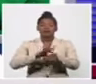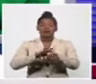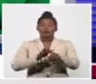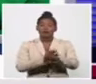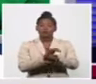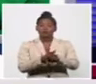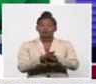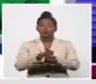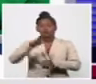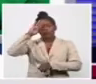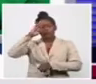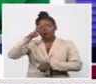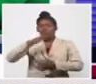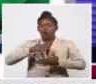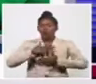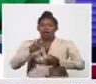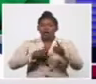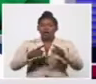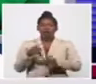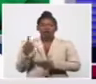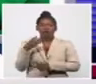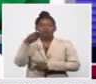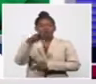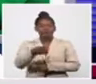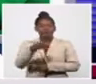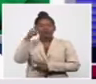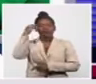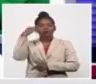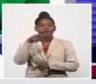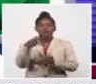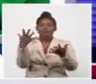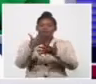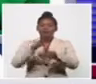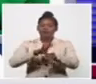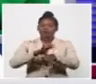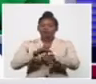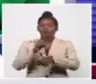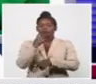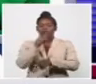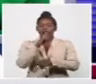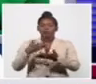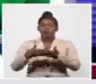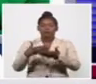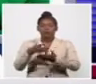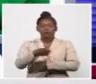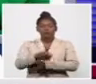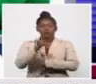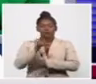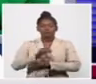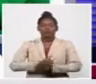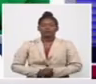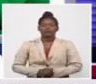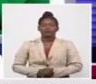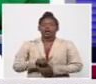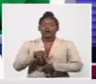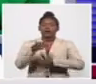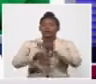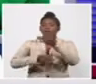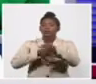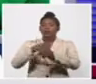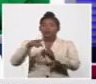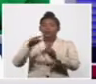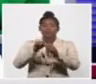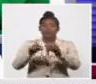Importante, y hoy le vamos a dedicar algunos minutos, Gisela, al tema de los niños, una